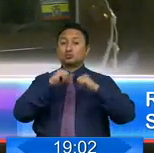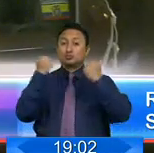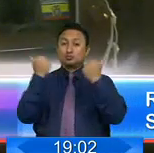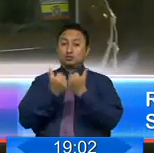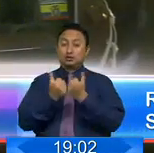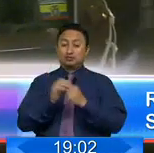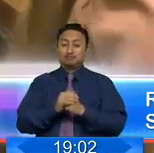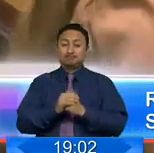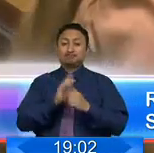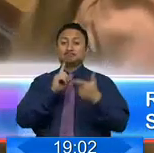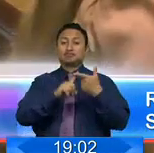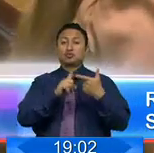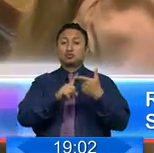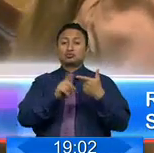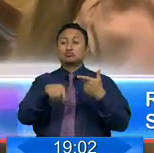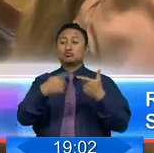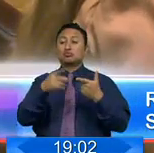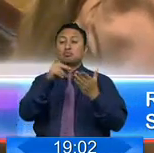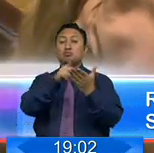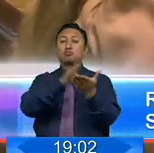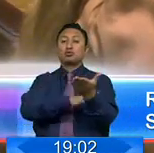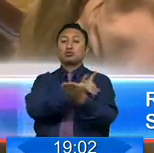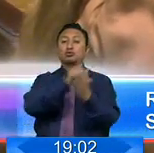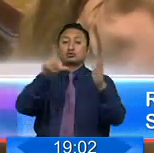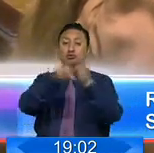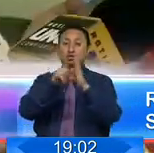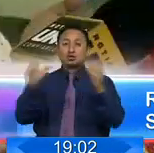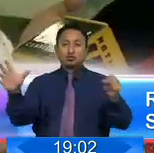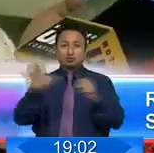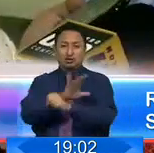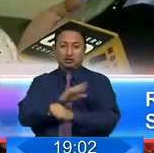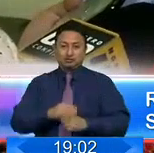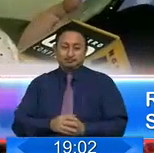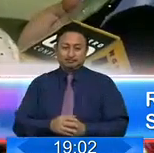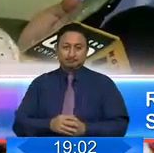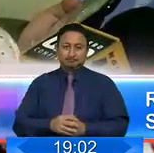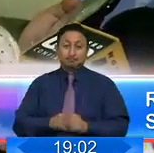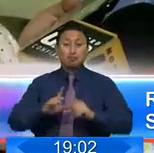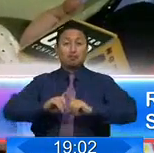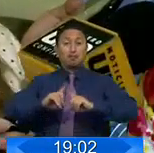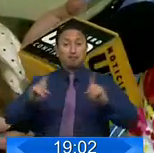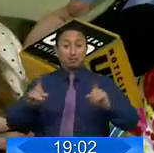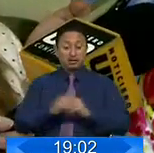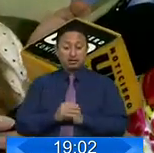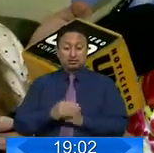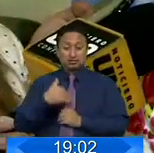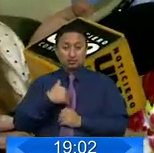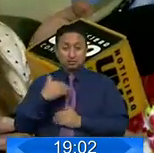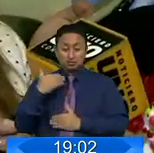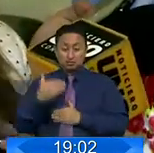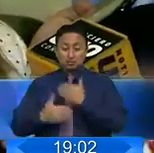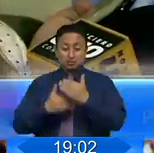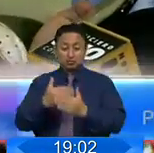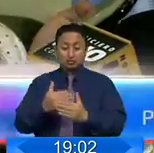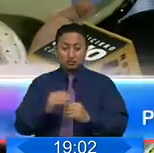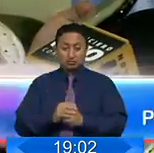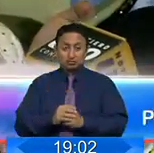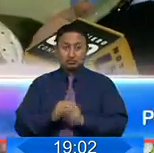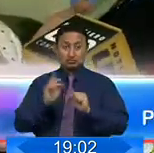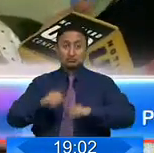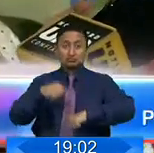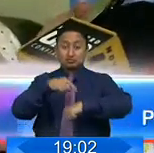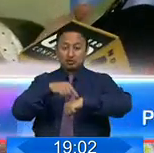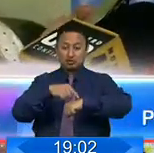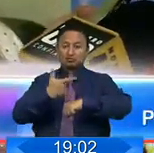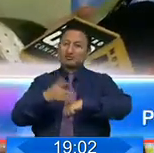otro, presentar un proyecto de ley integral. Sin embargo, si nosotros vamos por ese mecanismo, ya no nos alcanzarían los tiempos